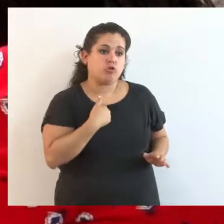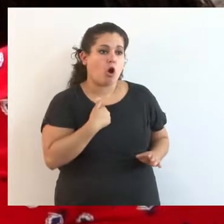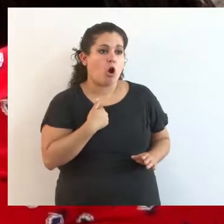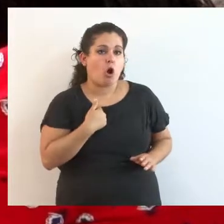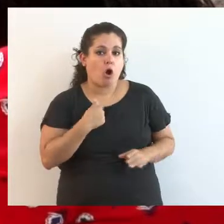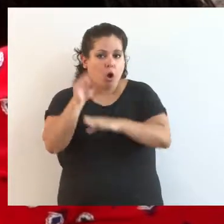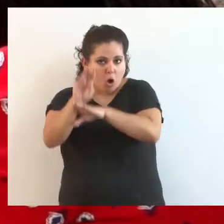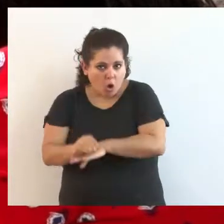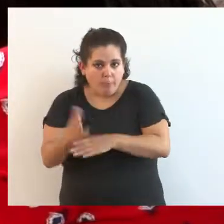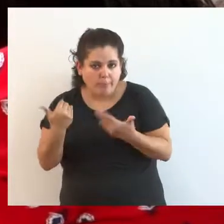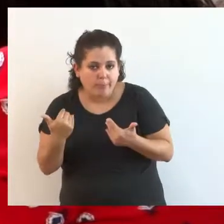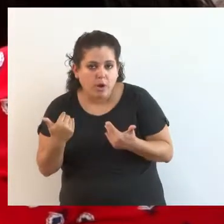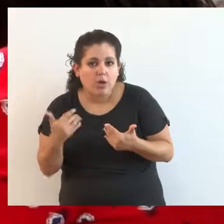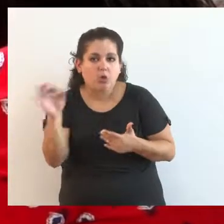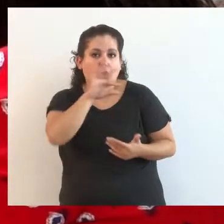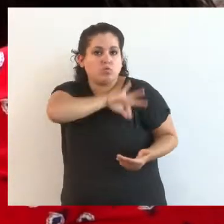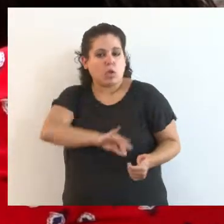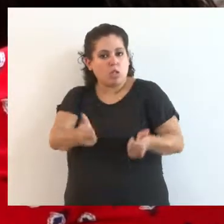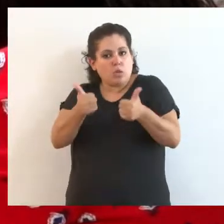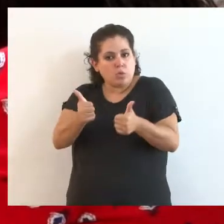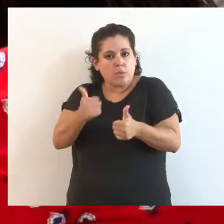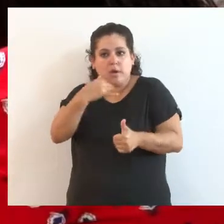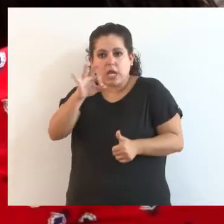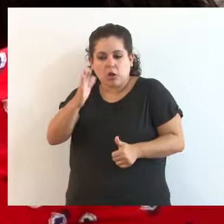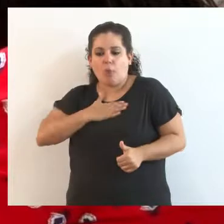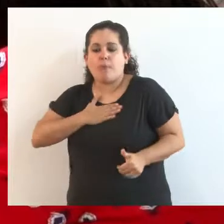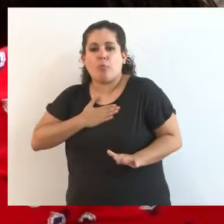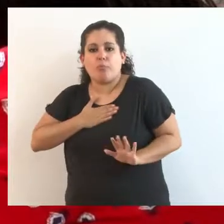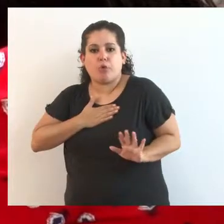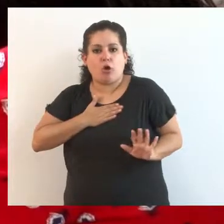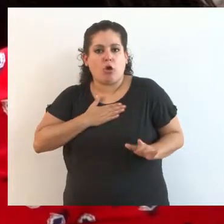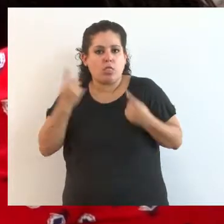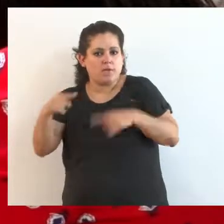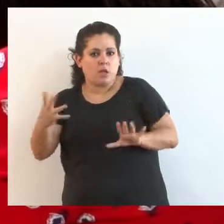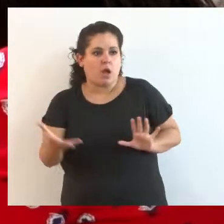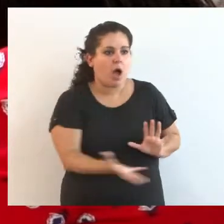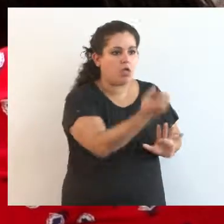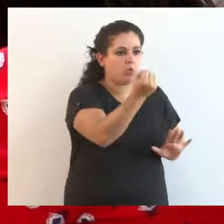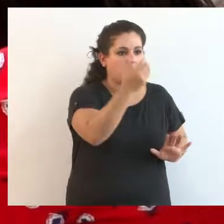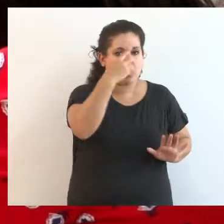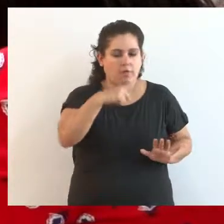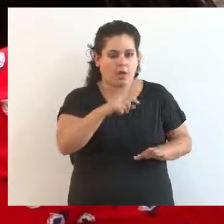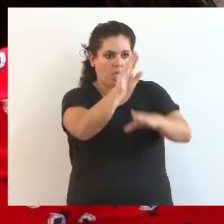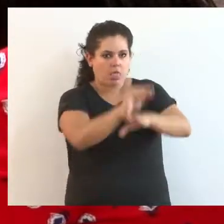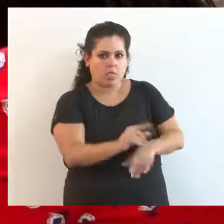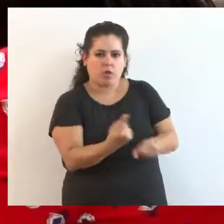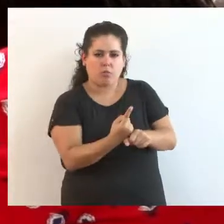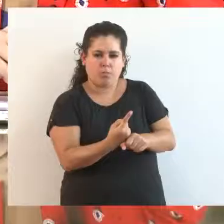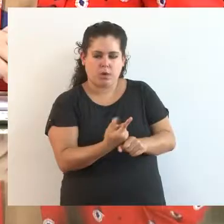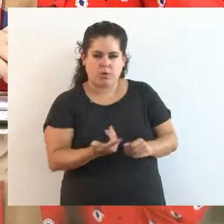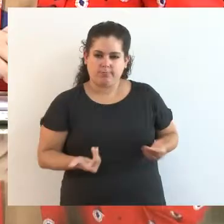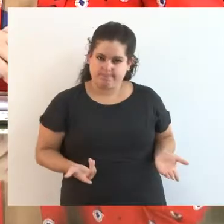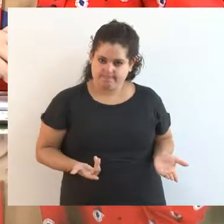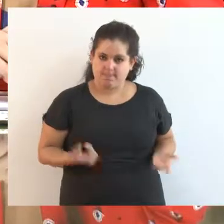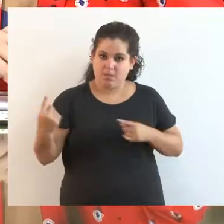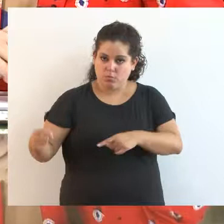puedo alimentar o no y hasta dónde me alcanza lo que pueda ganar o no de un hijo propio. Y otra cosa es que adopte y le haga pasar necesidades. No, pero en